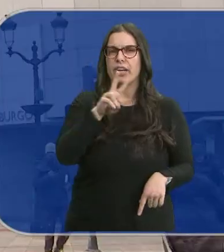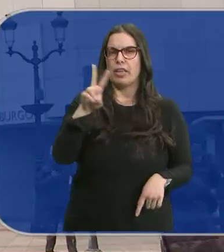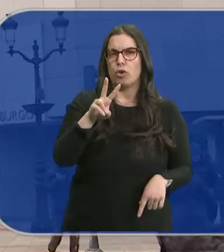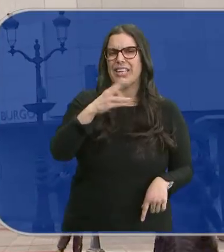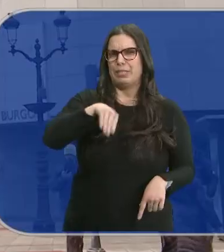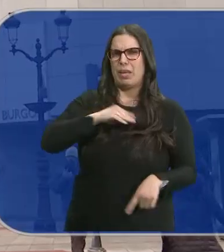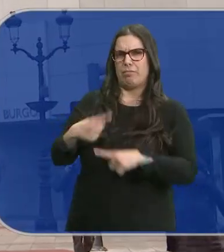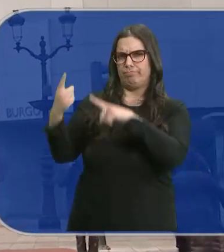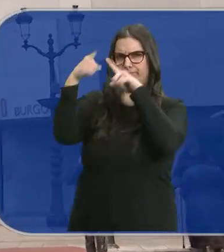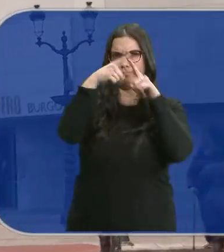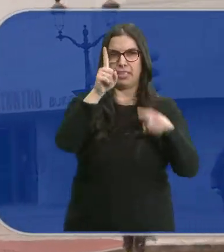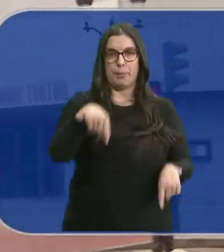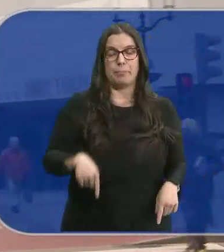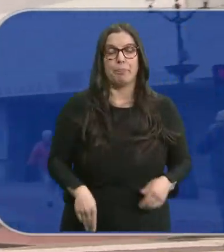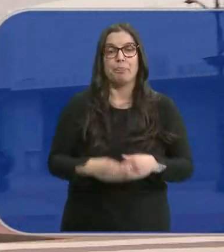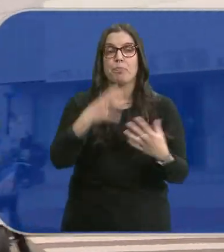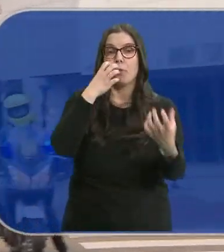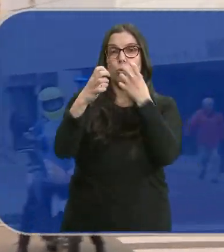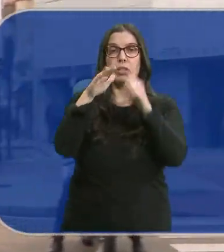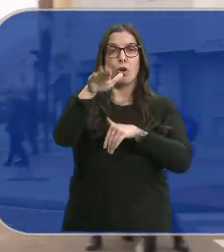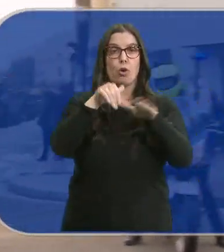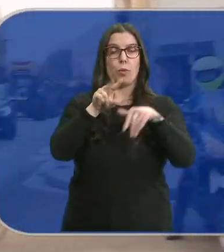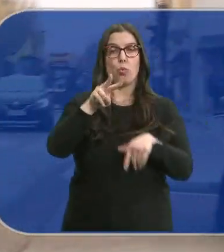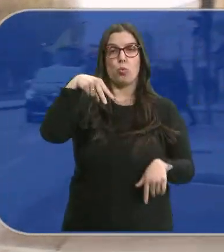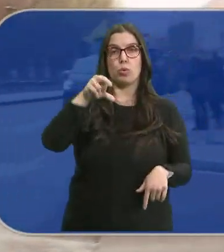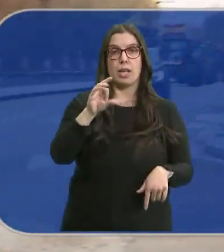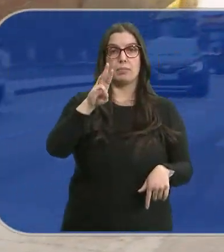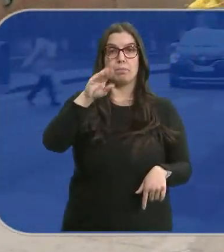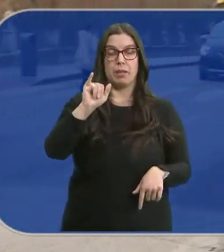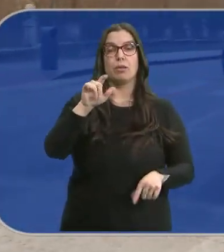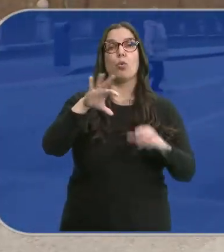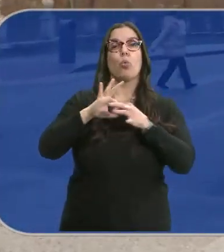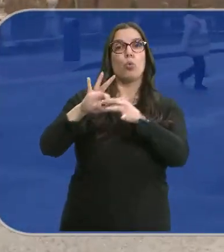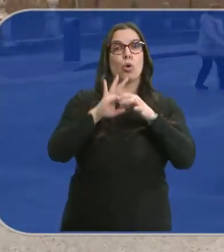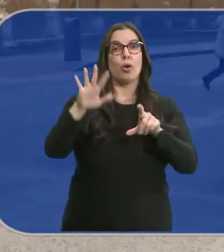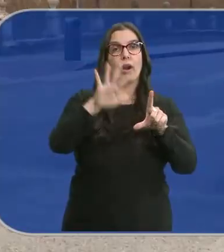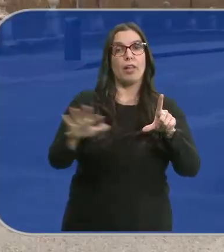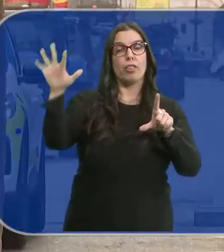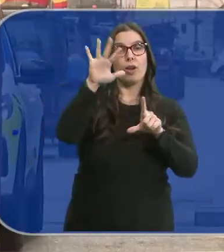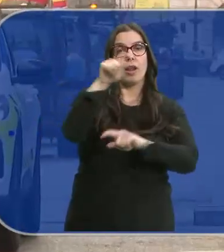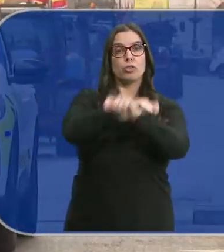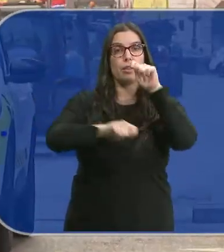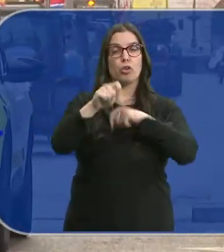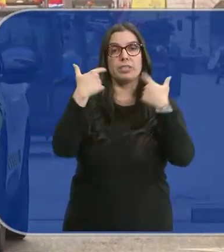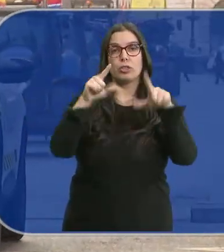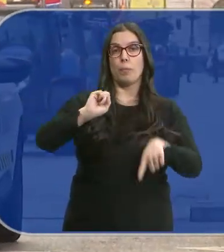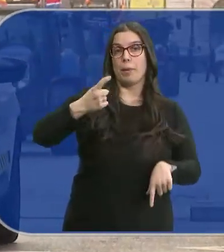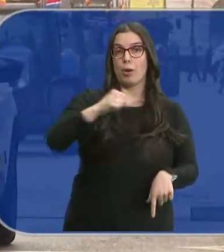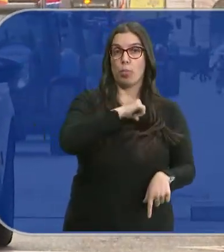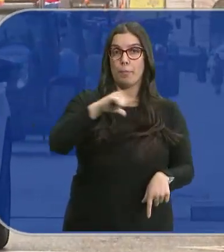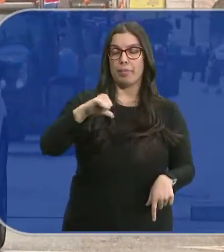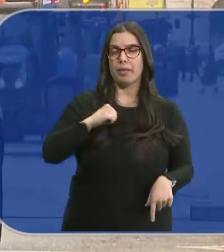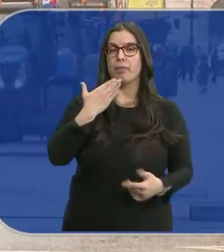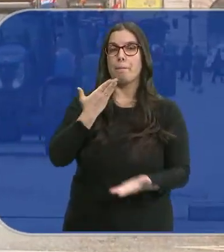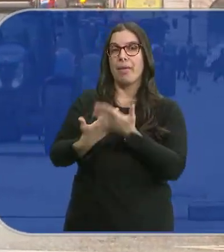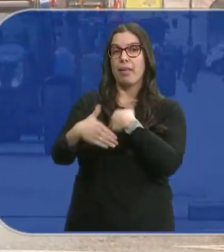de otros puntos del país. La protesta, convocada por UNASPI, la Unión Nacional de Asociaciones del Sector Primario Independiente, pide al